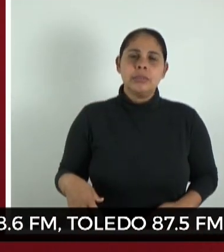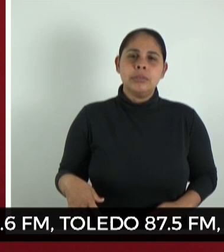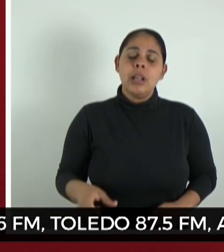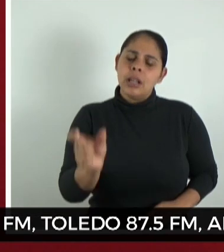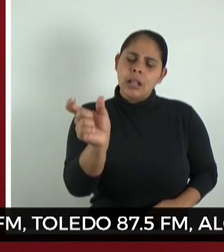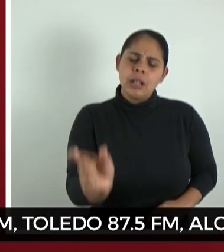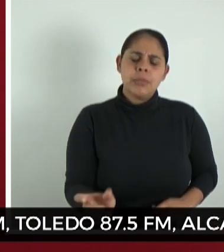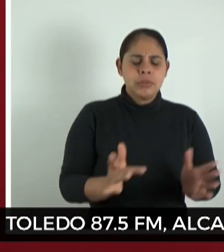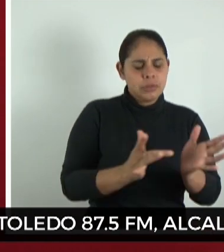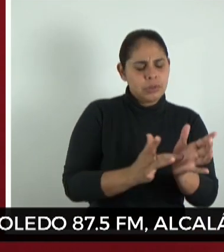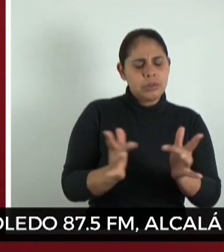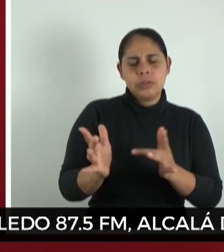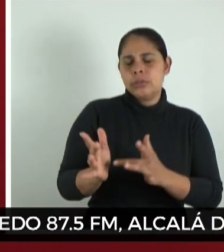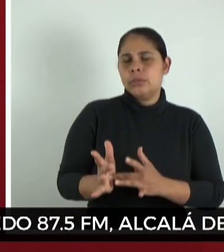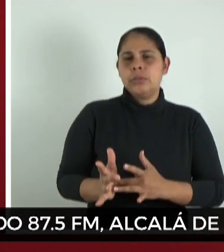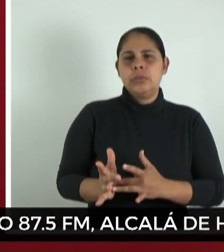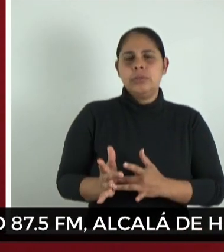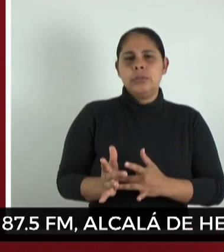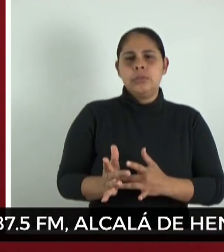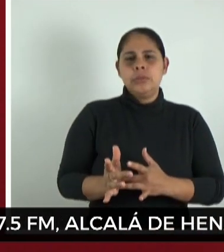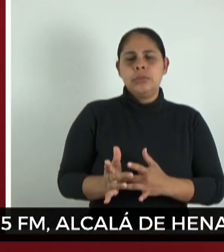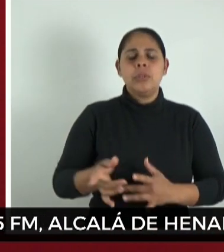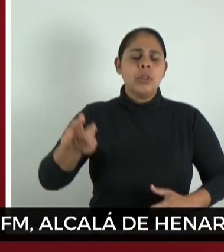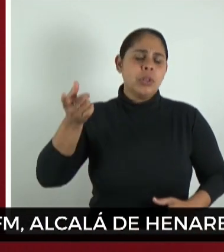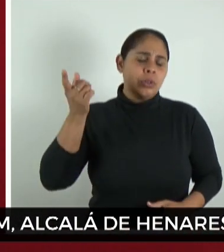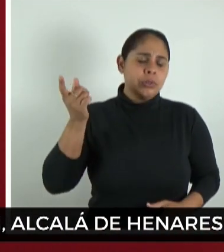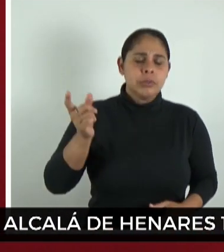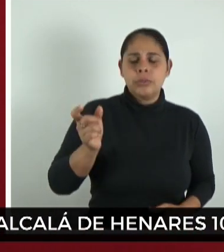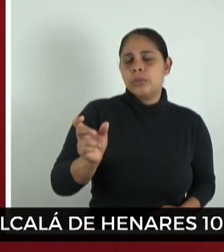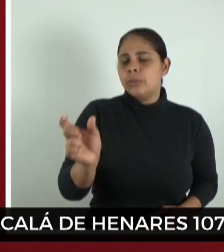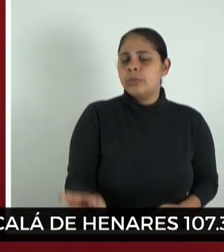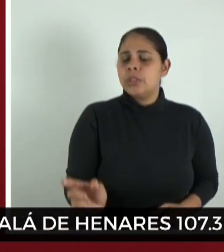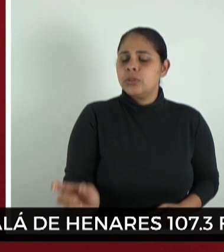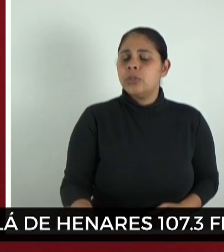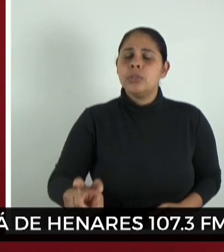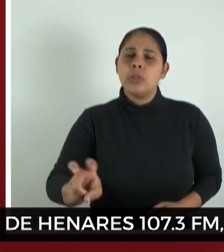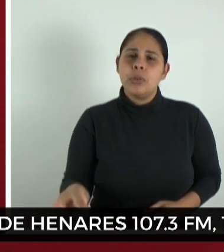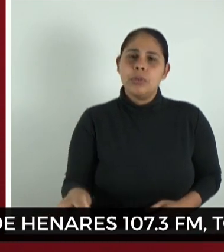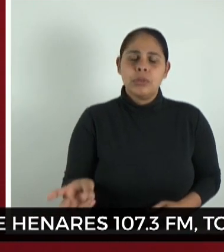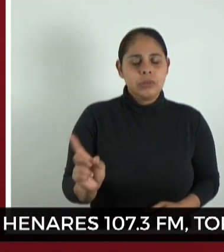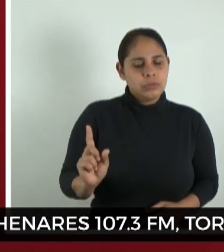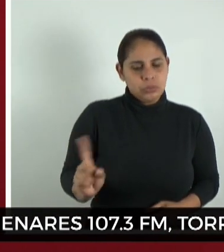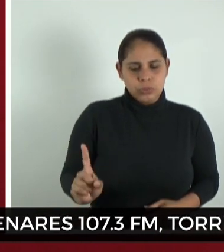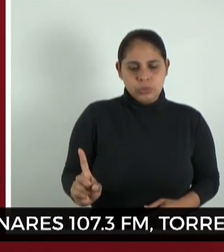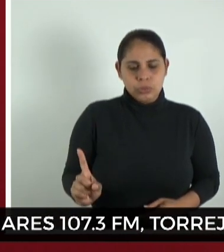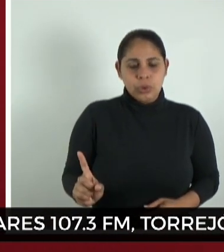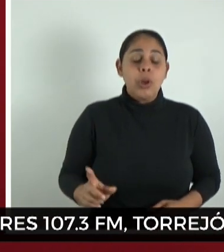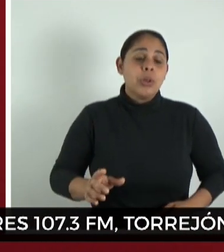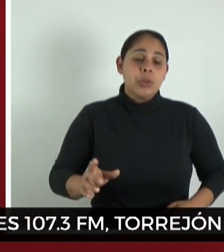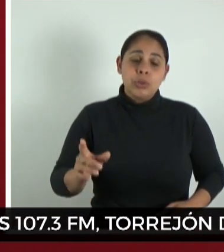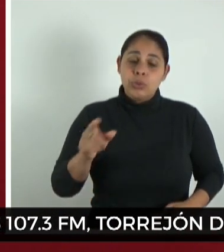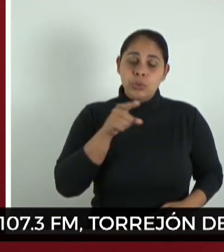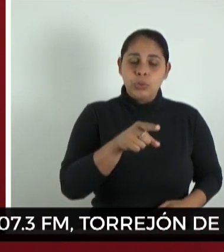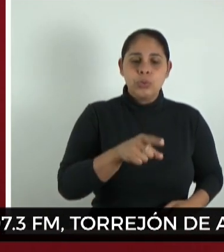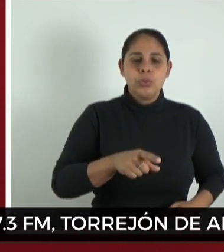la persona de Jesucristo. Ponga toda su